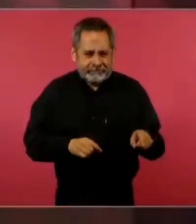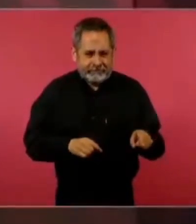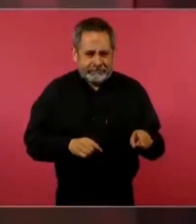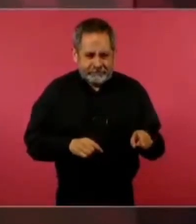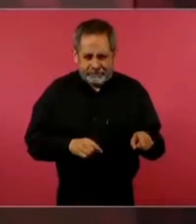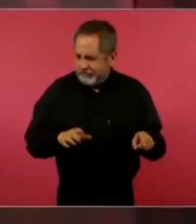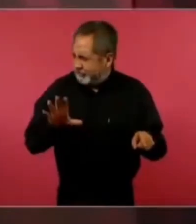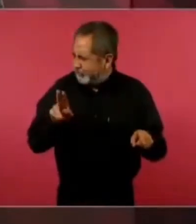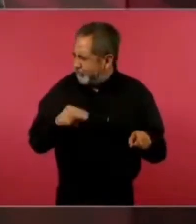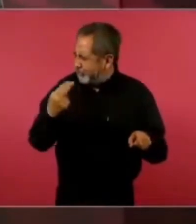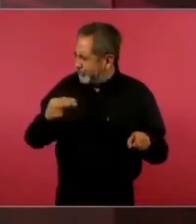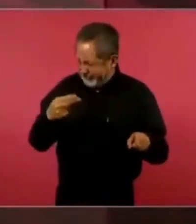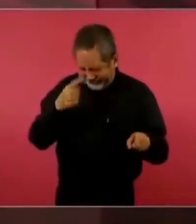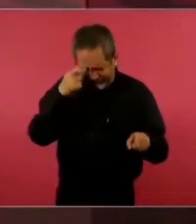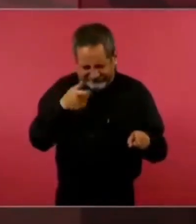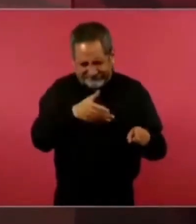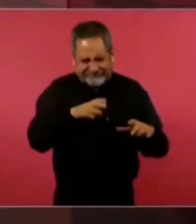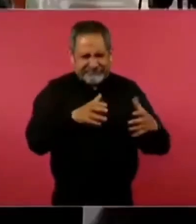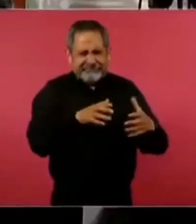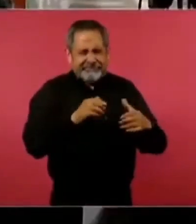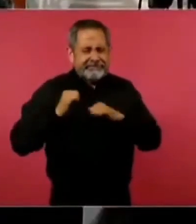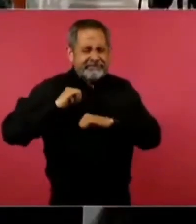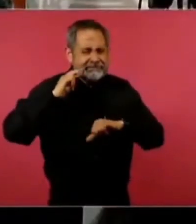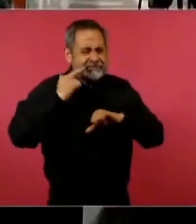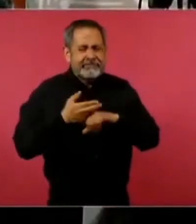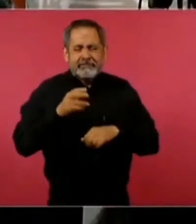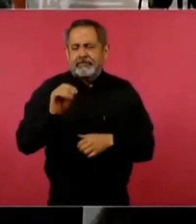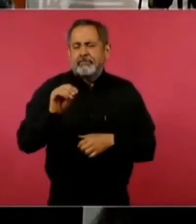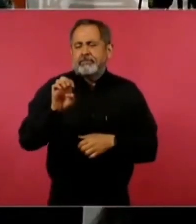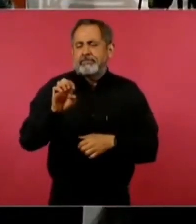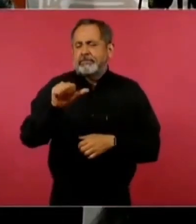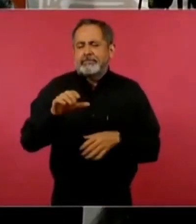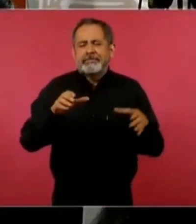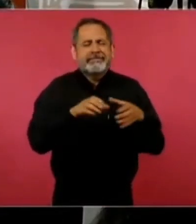cómo se llama este organismo de la OEA?